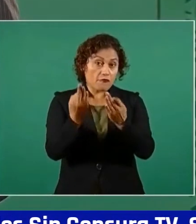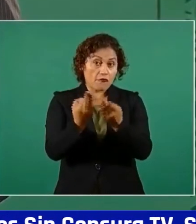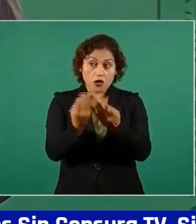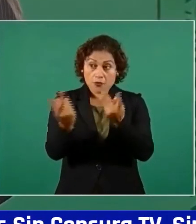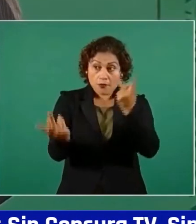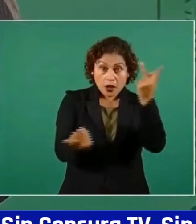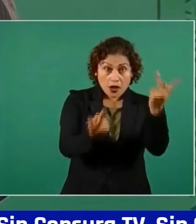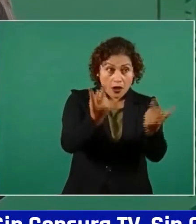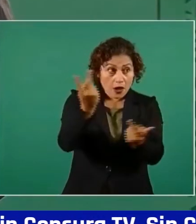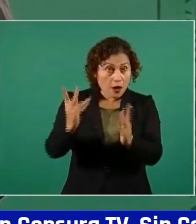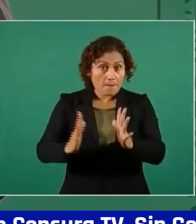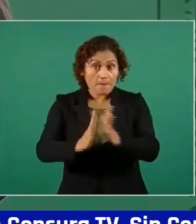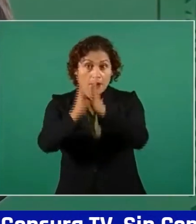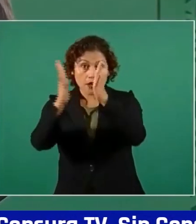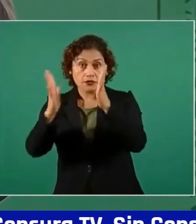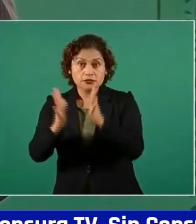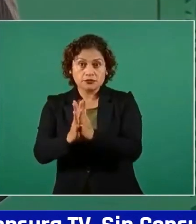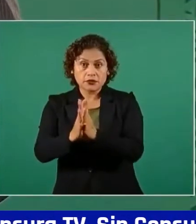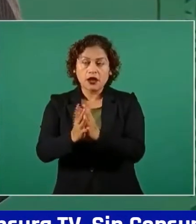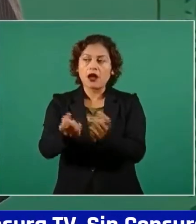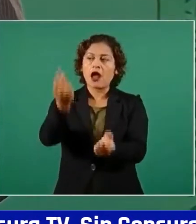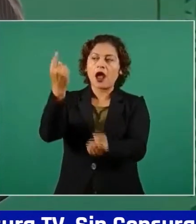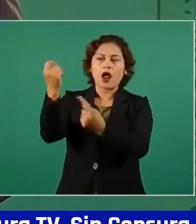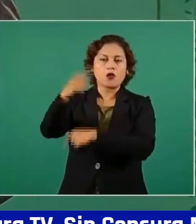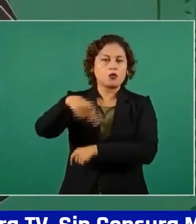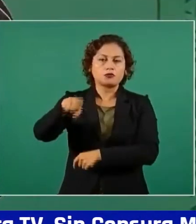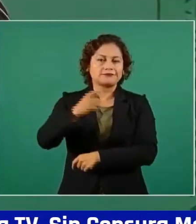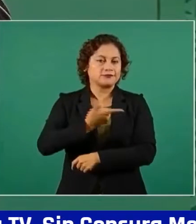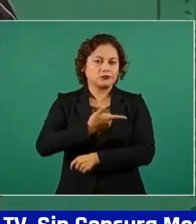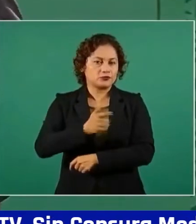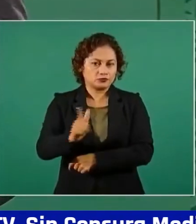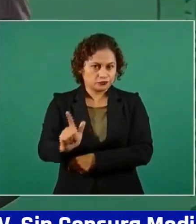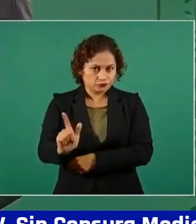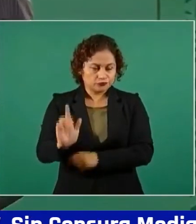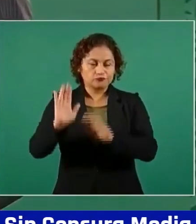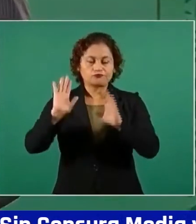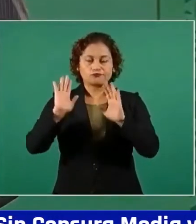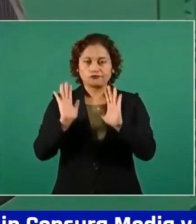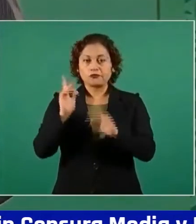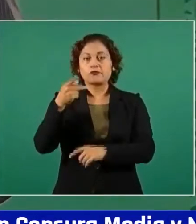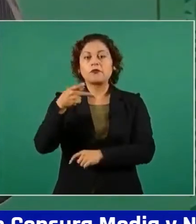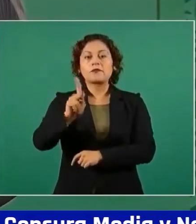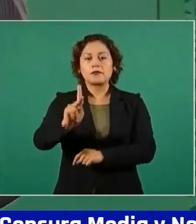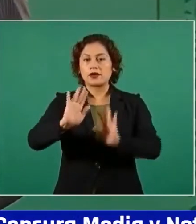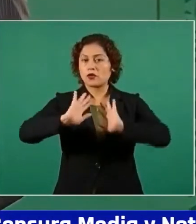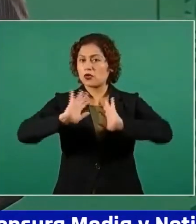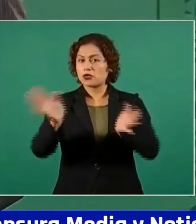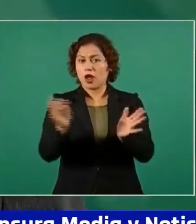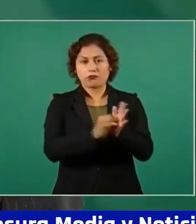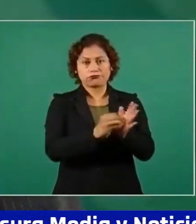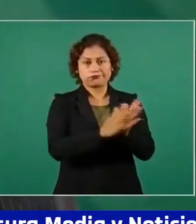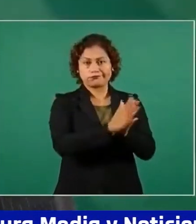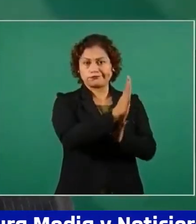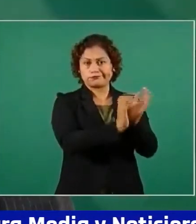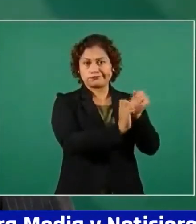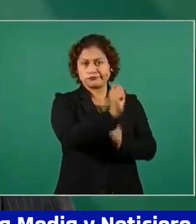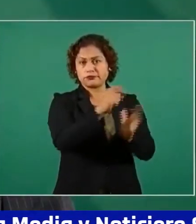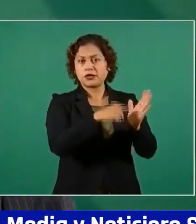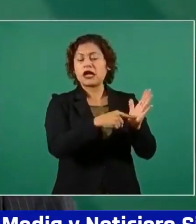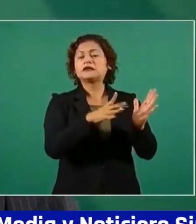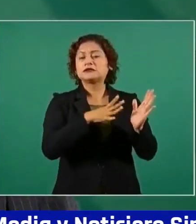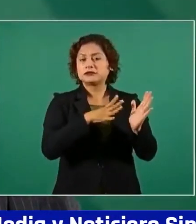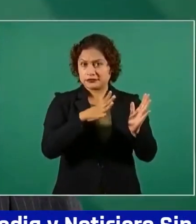de la democracia participativa, pero ya está en la Constitución. Lo que hace falta